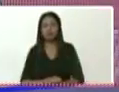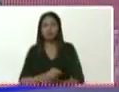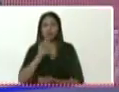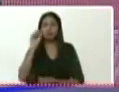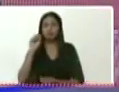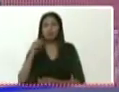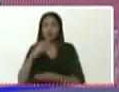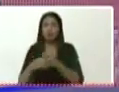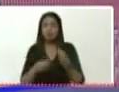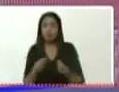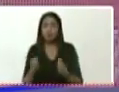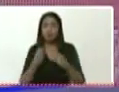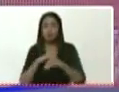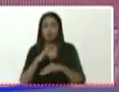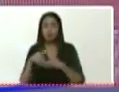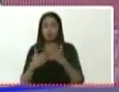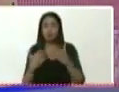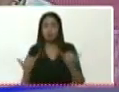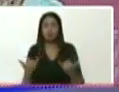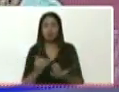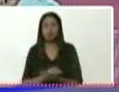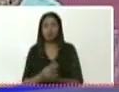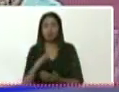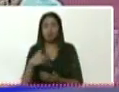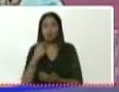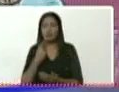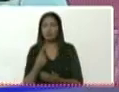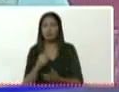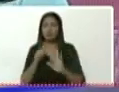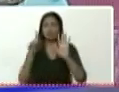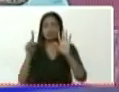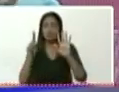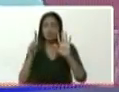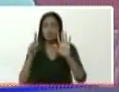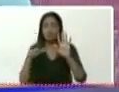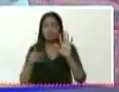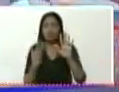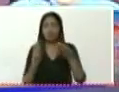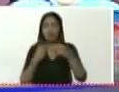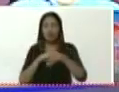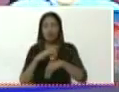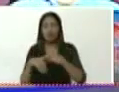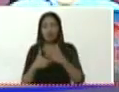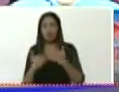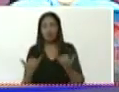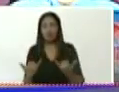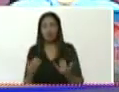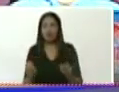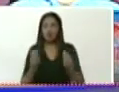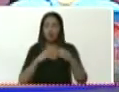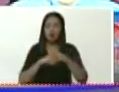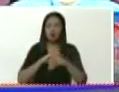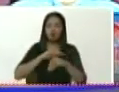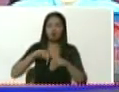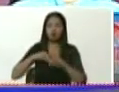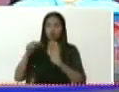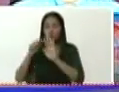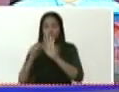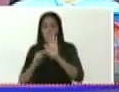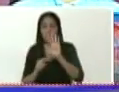puntuales que se están conversando. Solamente puedo decir, son 6 temas de una agenda acordada,